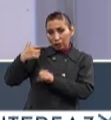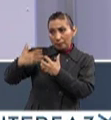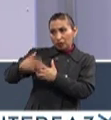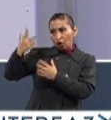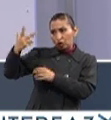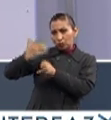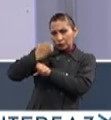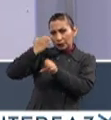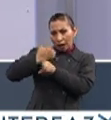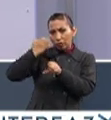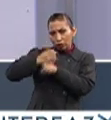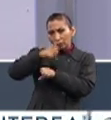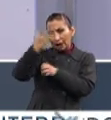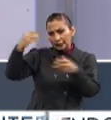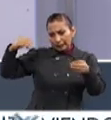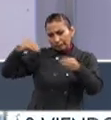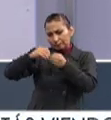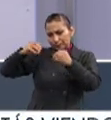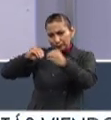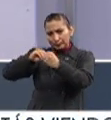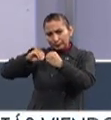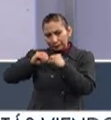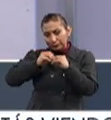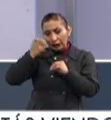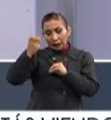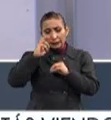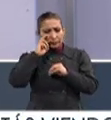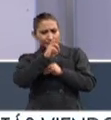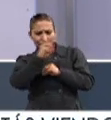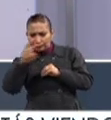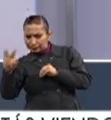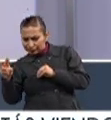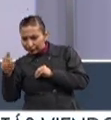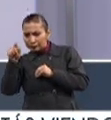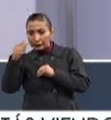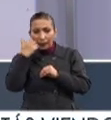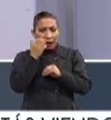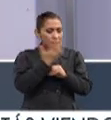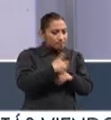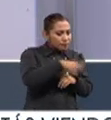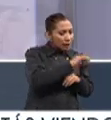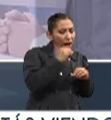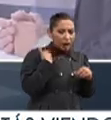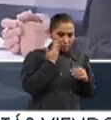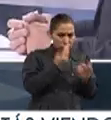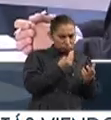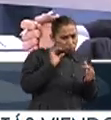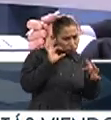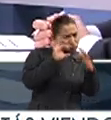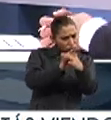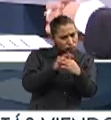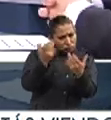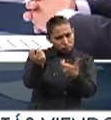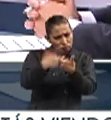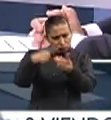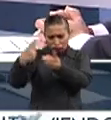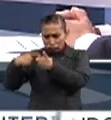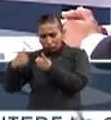en 8 estados de la República, ¿no? Estas situaciones han hecho que se busquen asociarse entre todos estos